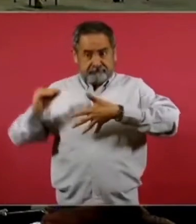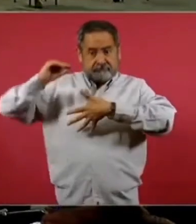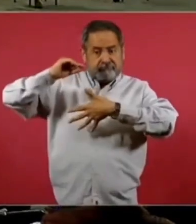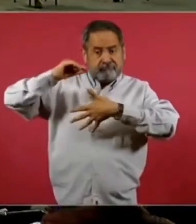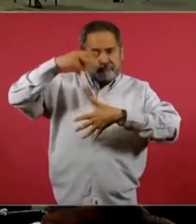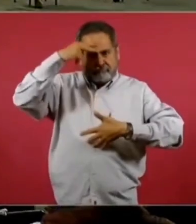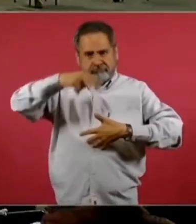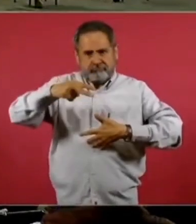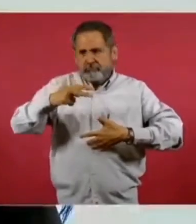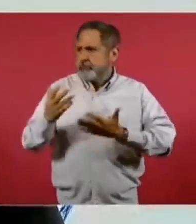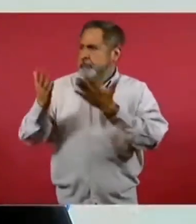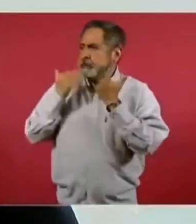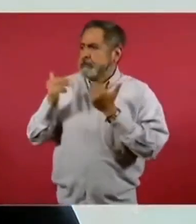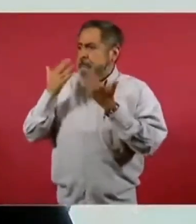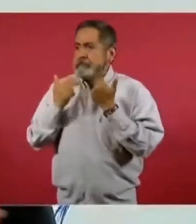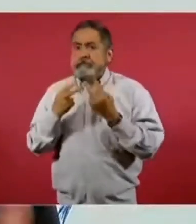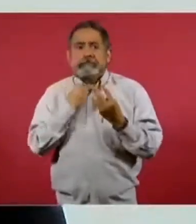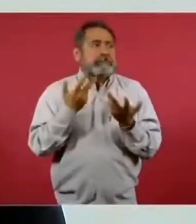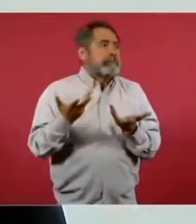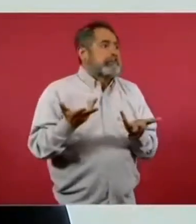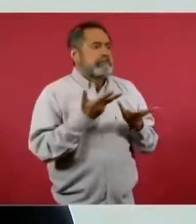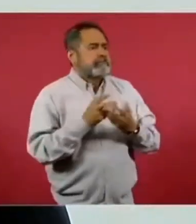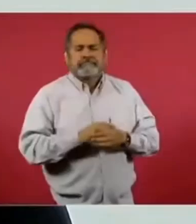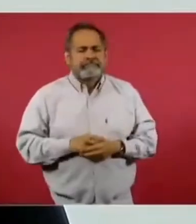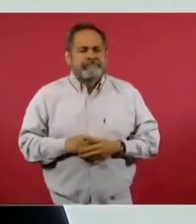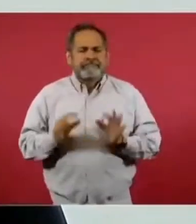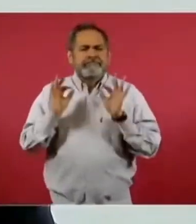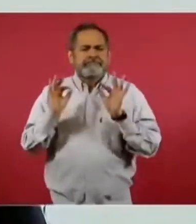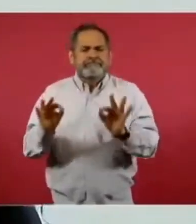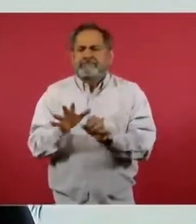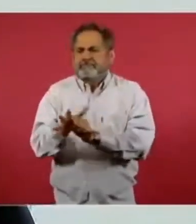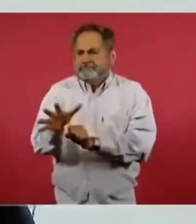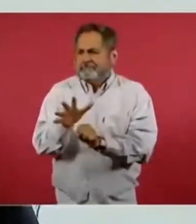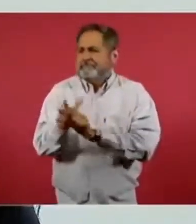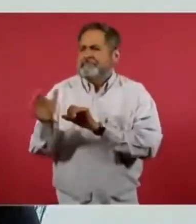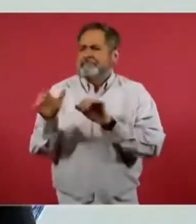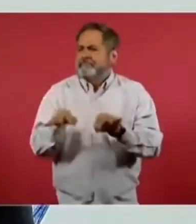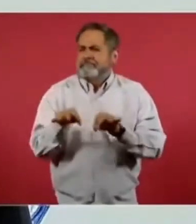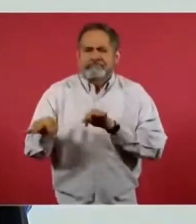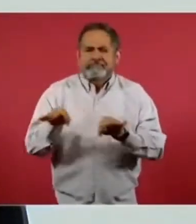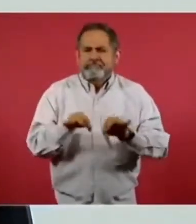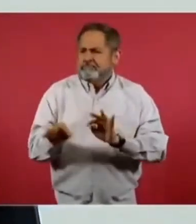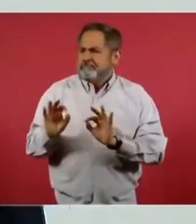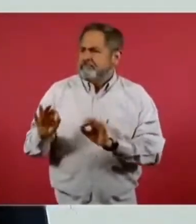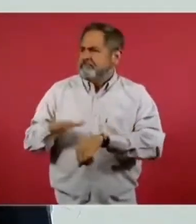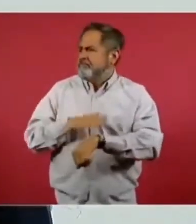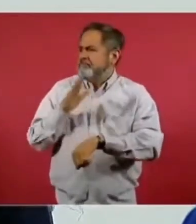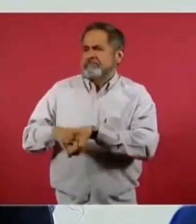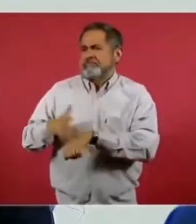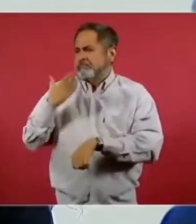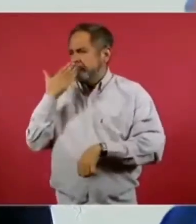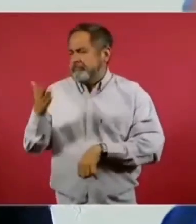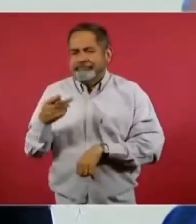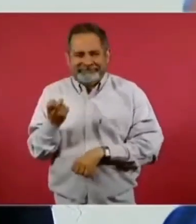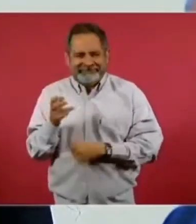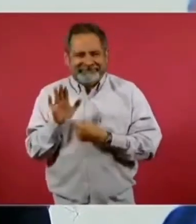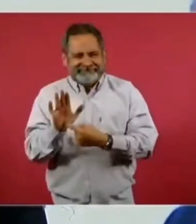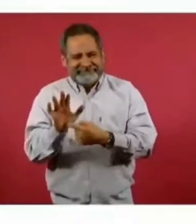que no solamente se equivocan, sino que todo lo ponen al revés. Y estos son los datos reales.